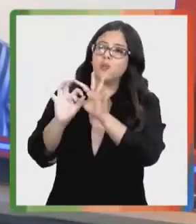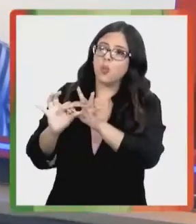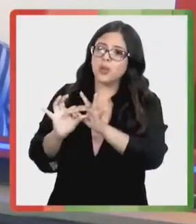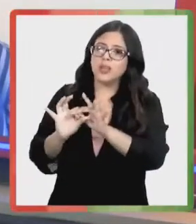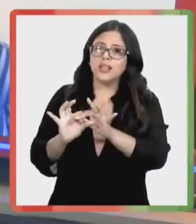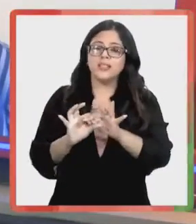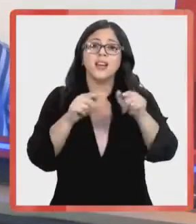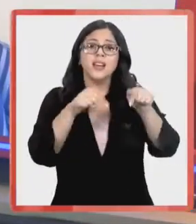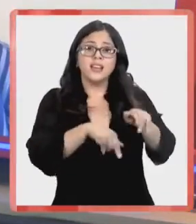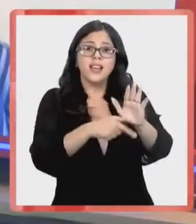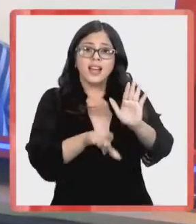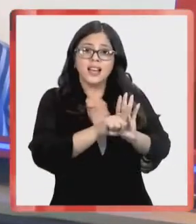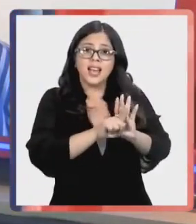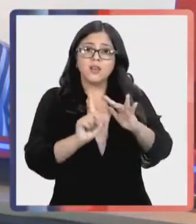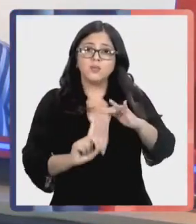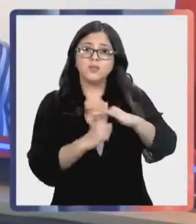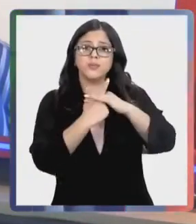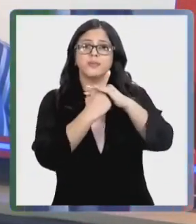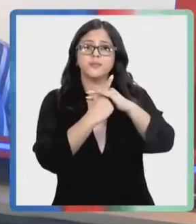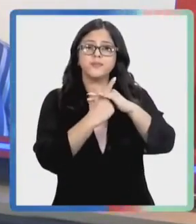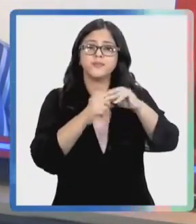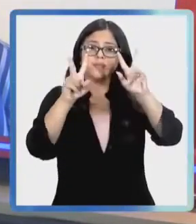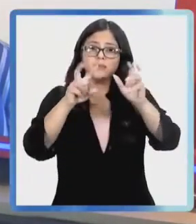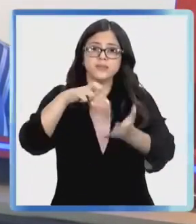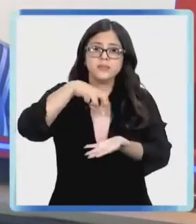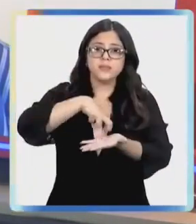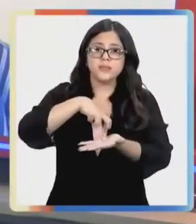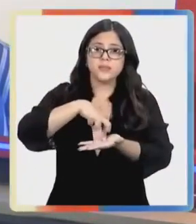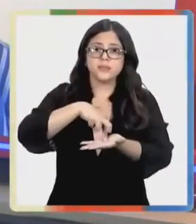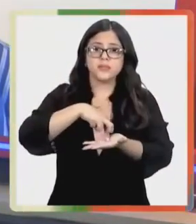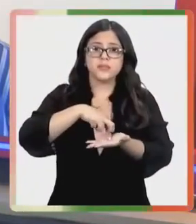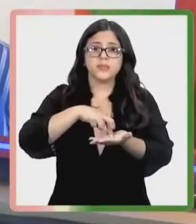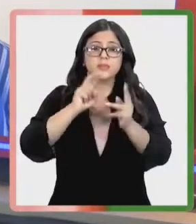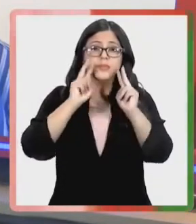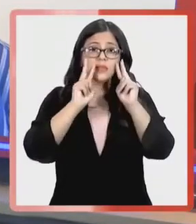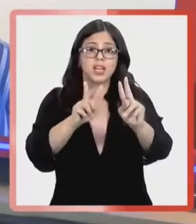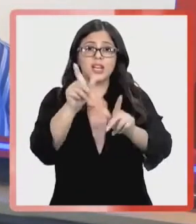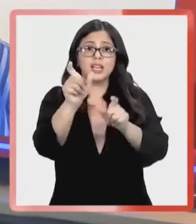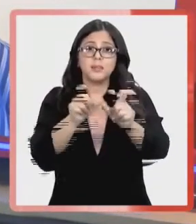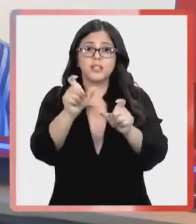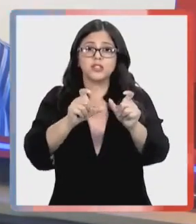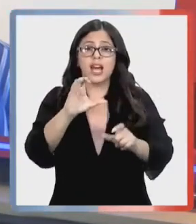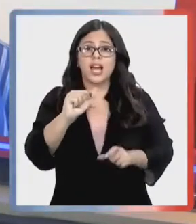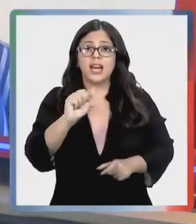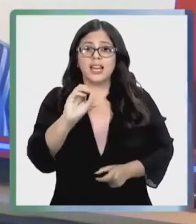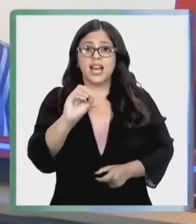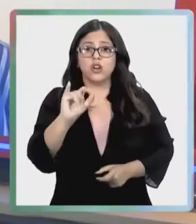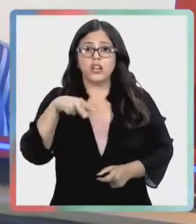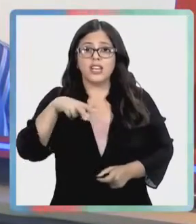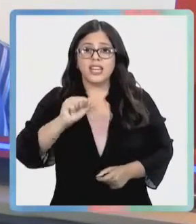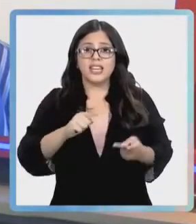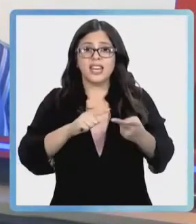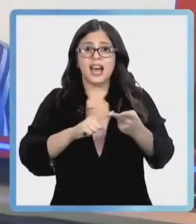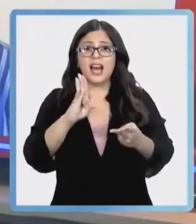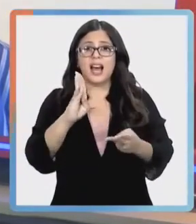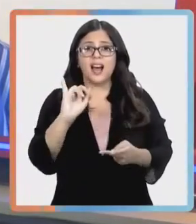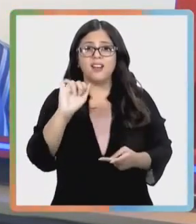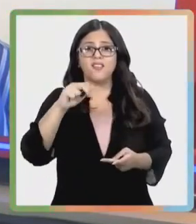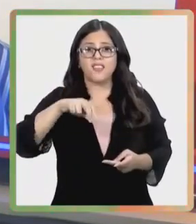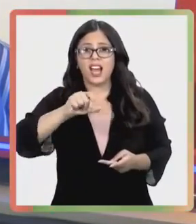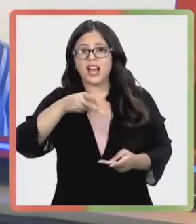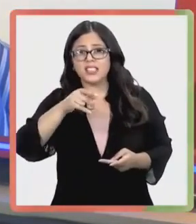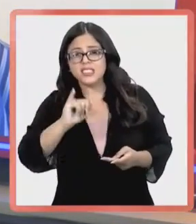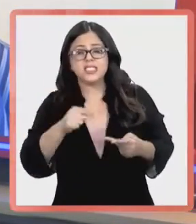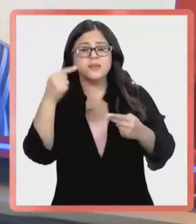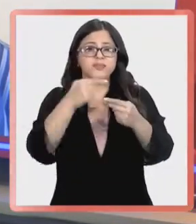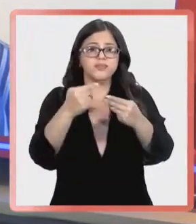gracias. Esta ley tiene origen en una iniciativa parlamentaria, ahí están, por ejemplo, los parlamentarios Carolina Barzán, Karin Bianchi, en fin,